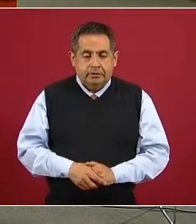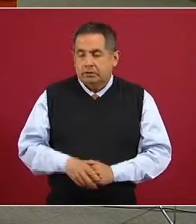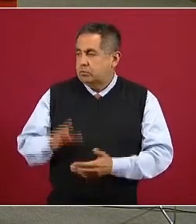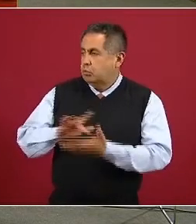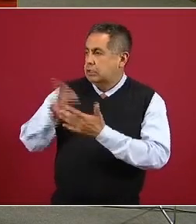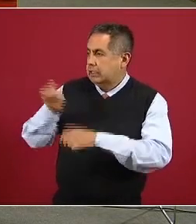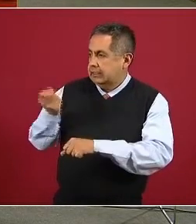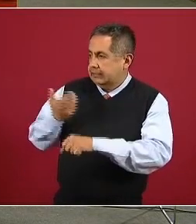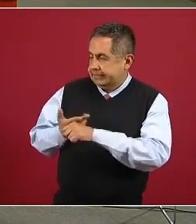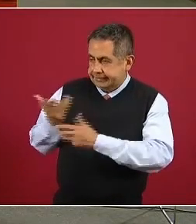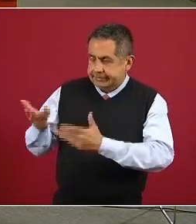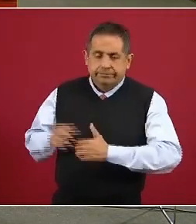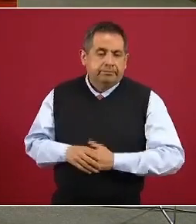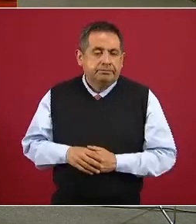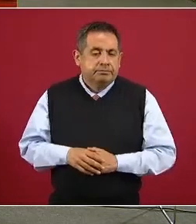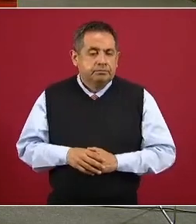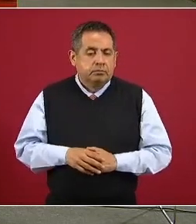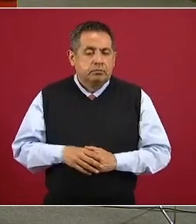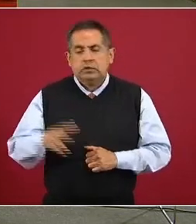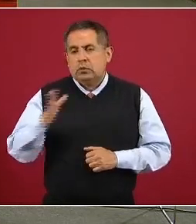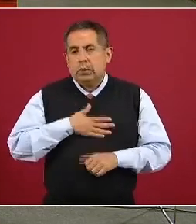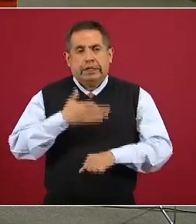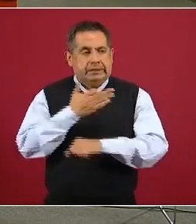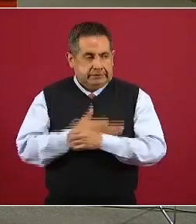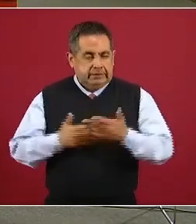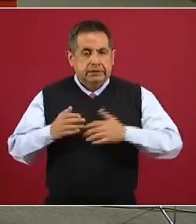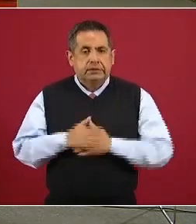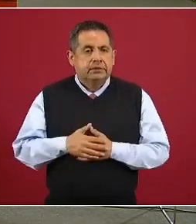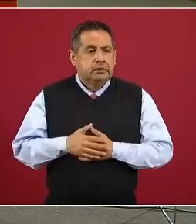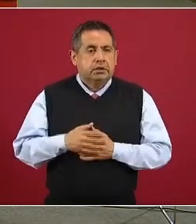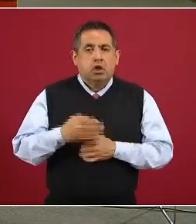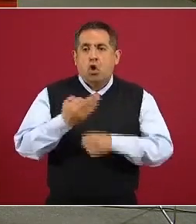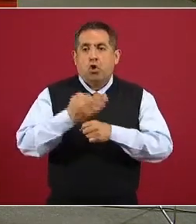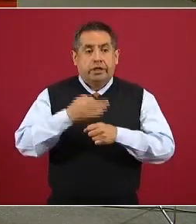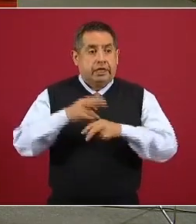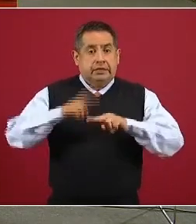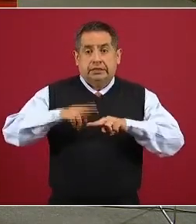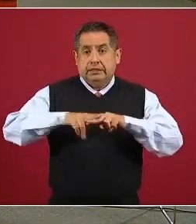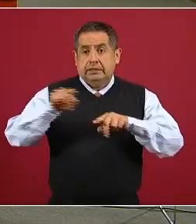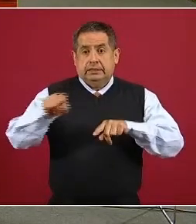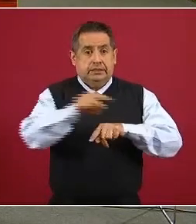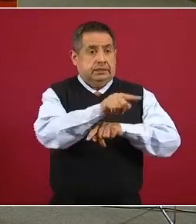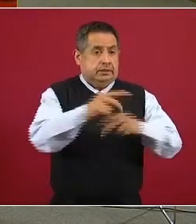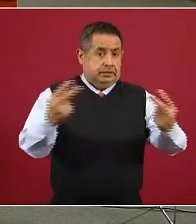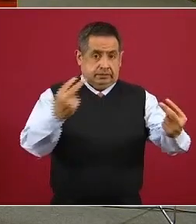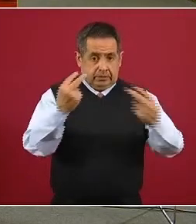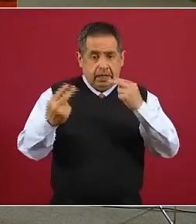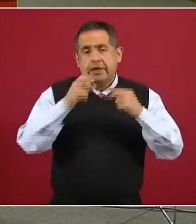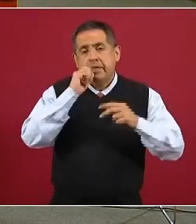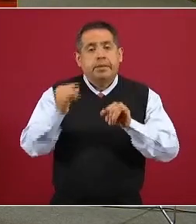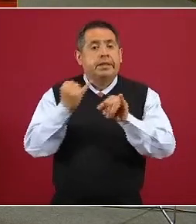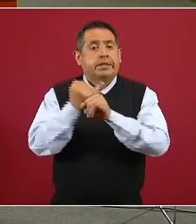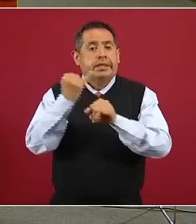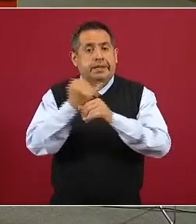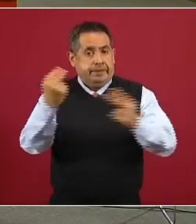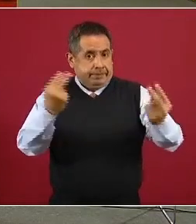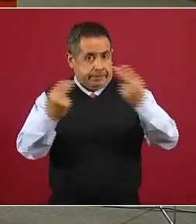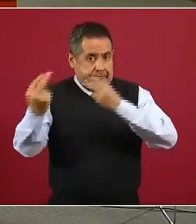Muchas gracias, secretaria. Muy buenas tardes a quienes nos acompañan en el salón y a quienes nos siguen desde su